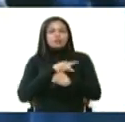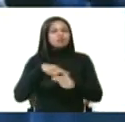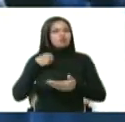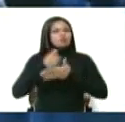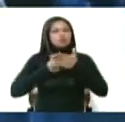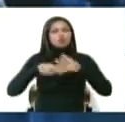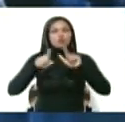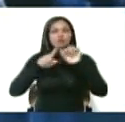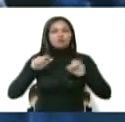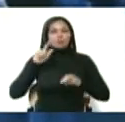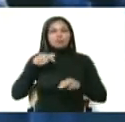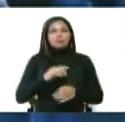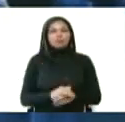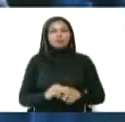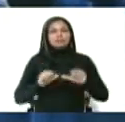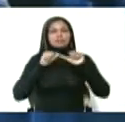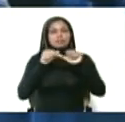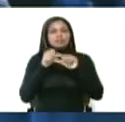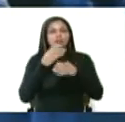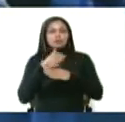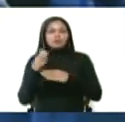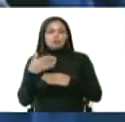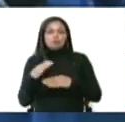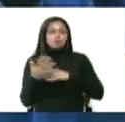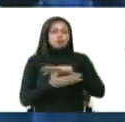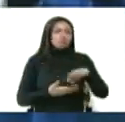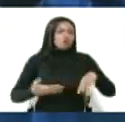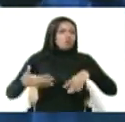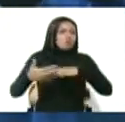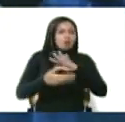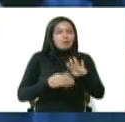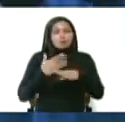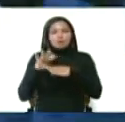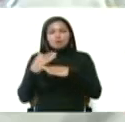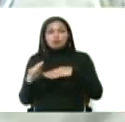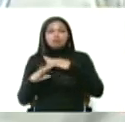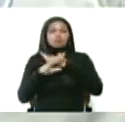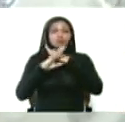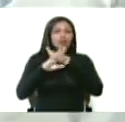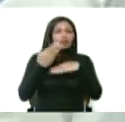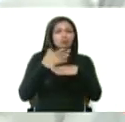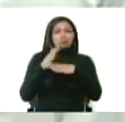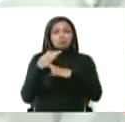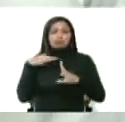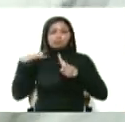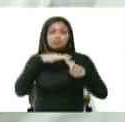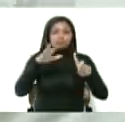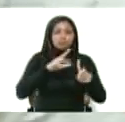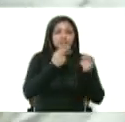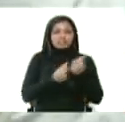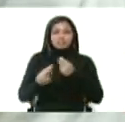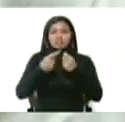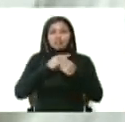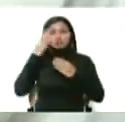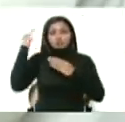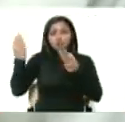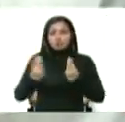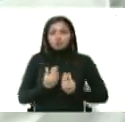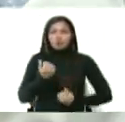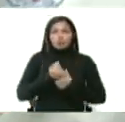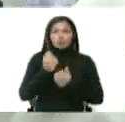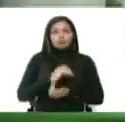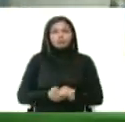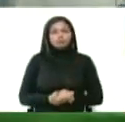luchando y que seguirá en pie a pesar de las adversidades, a pesar del bloqueo, a pesar de la persecución. Dios está con nosotros. Quiero